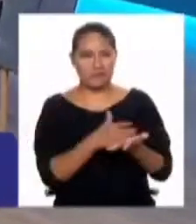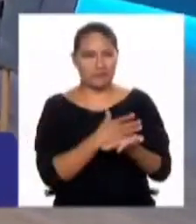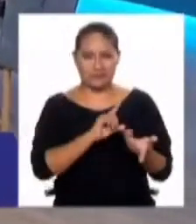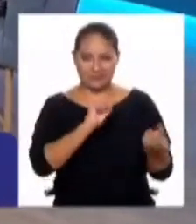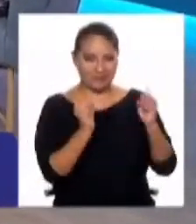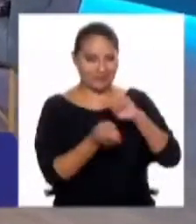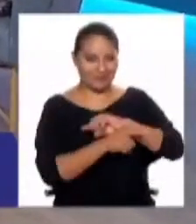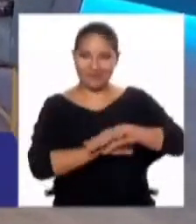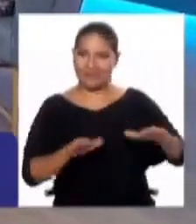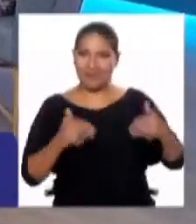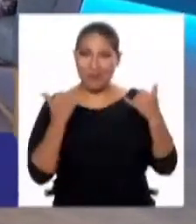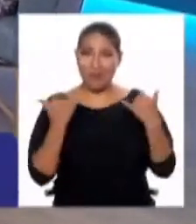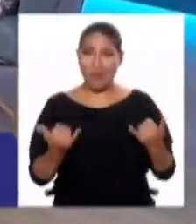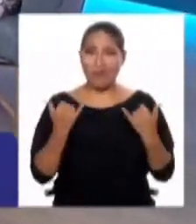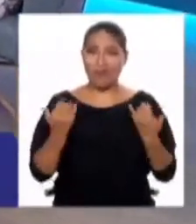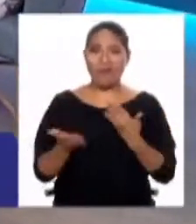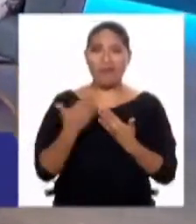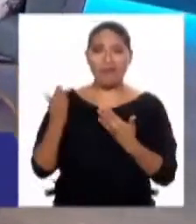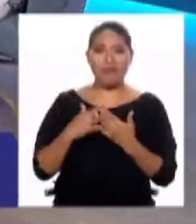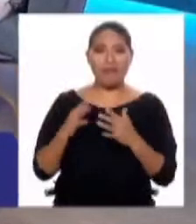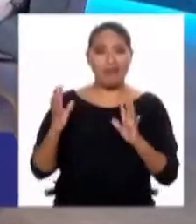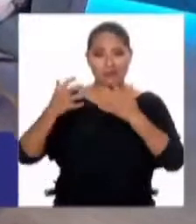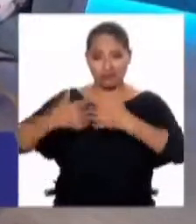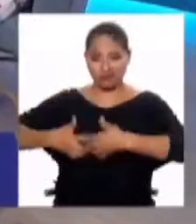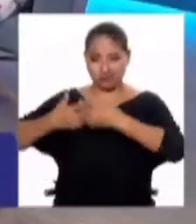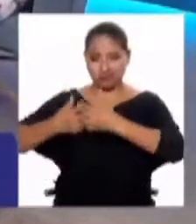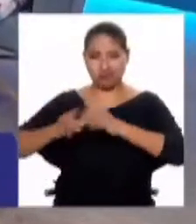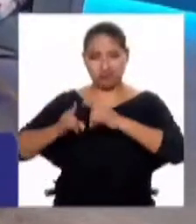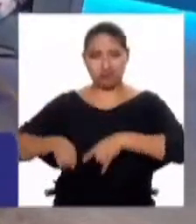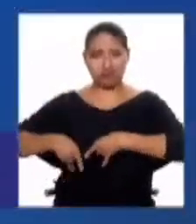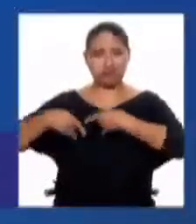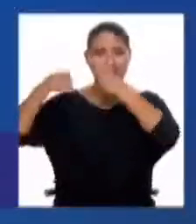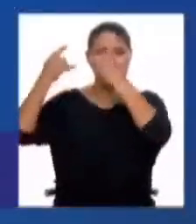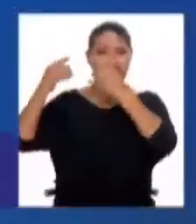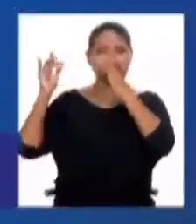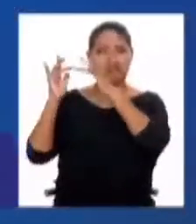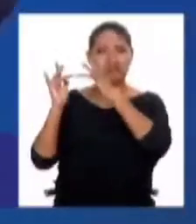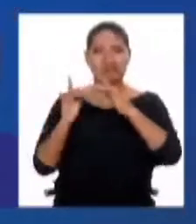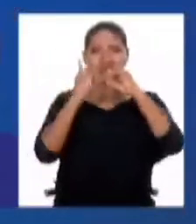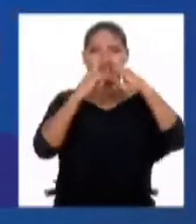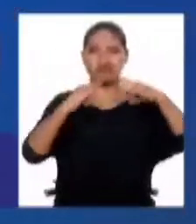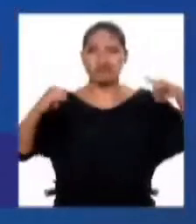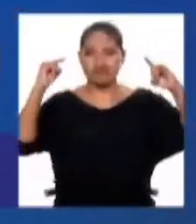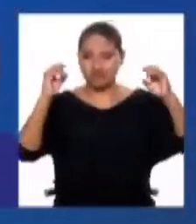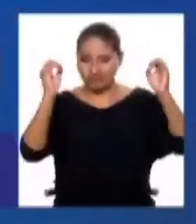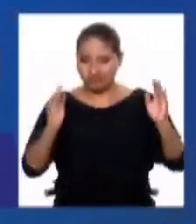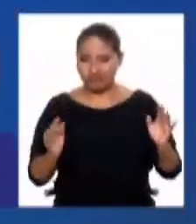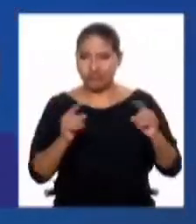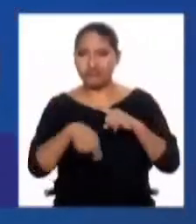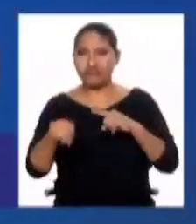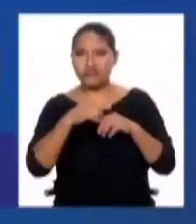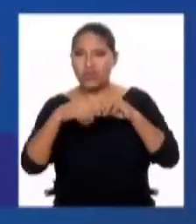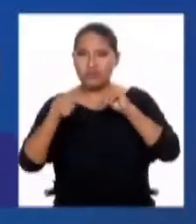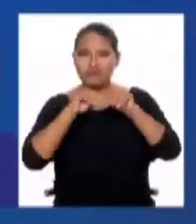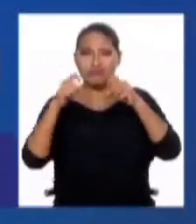así. Hoy día hay centrales fotovoltaicas que funcionan para 25.000 personas.